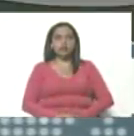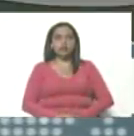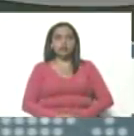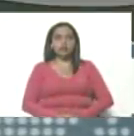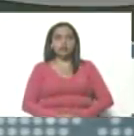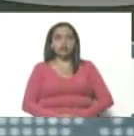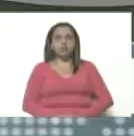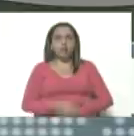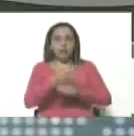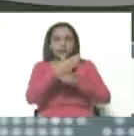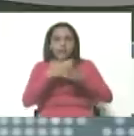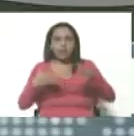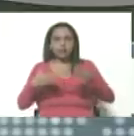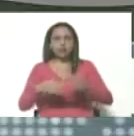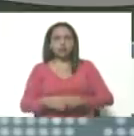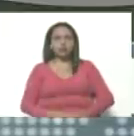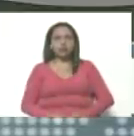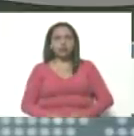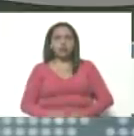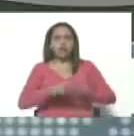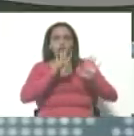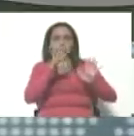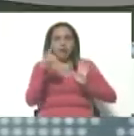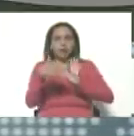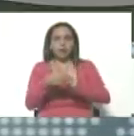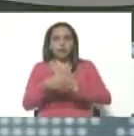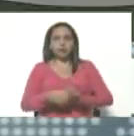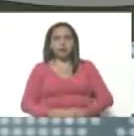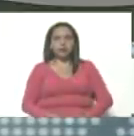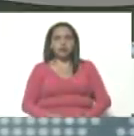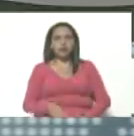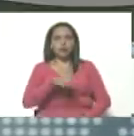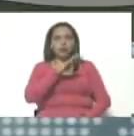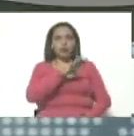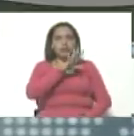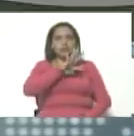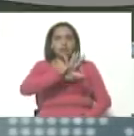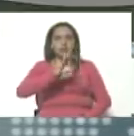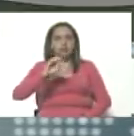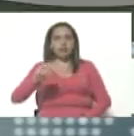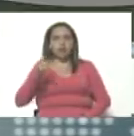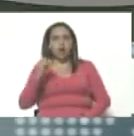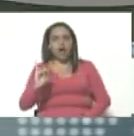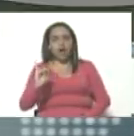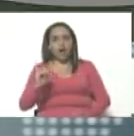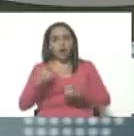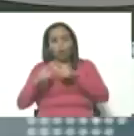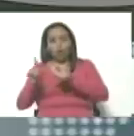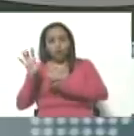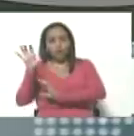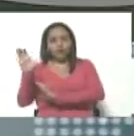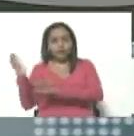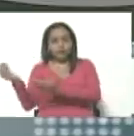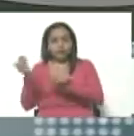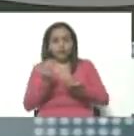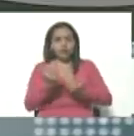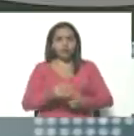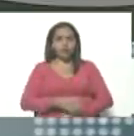La mitad de los 9.000 casos, 4.500 son extranjeros.